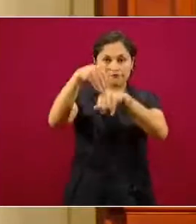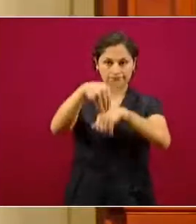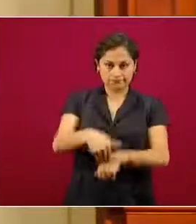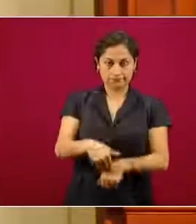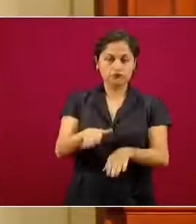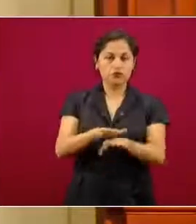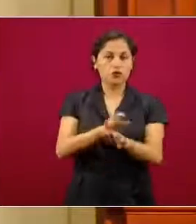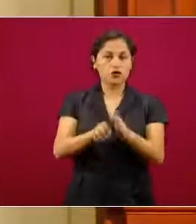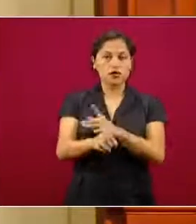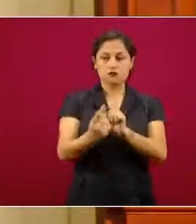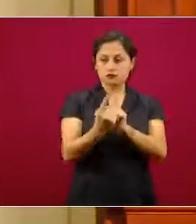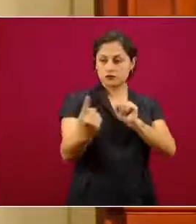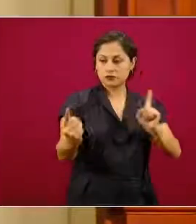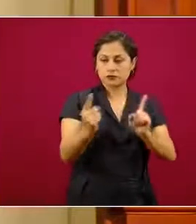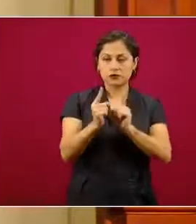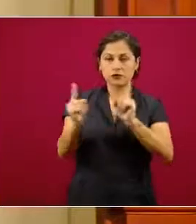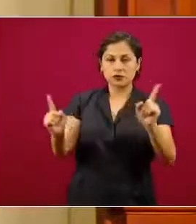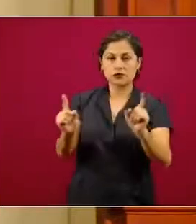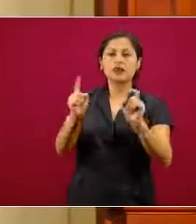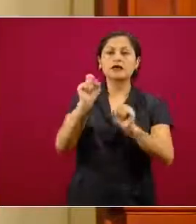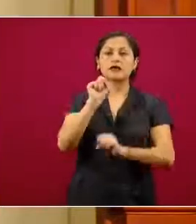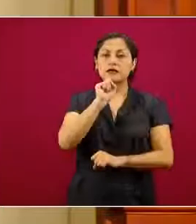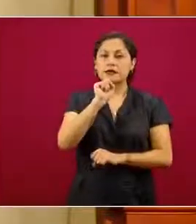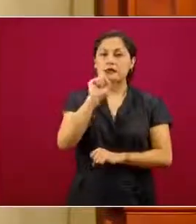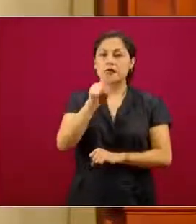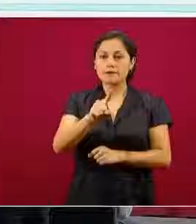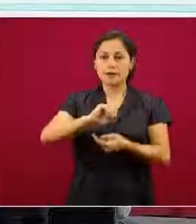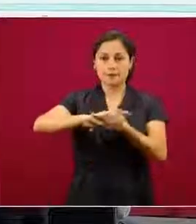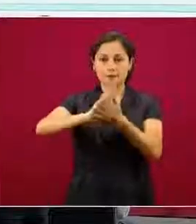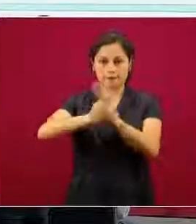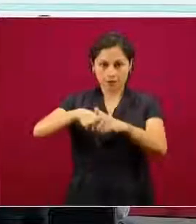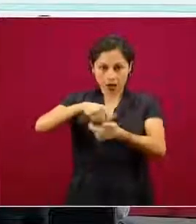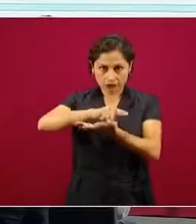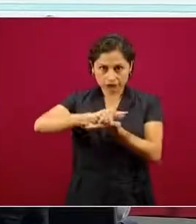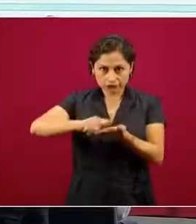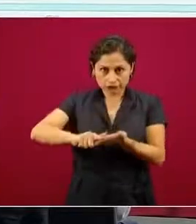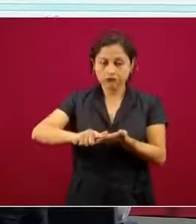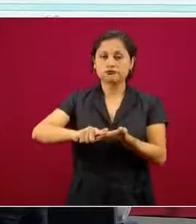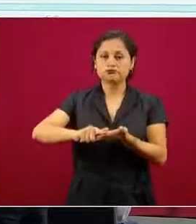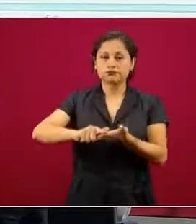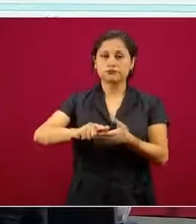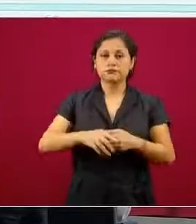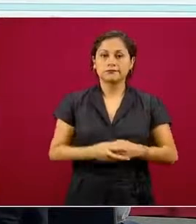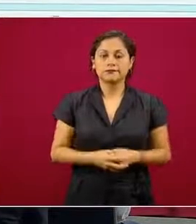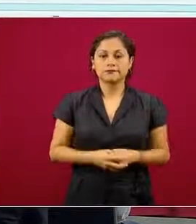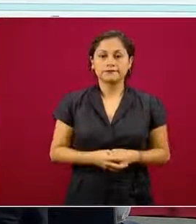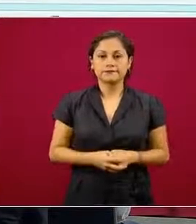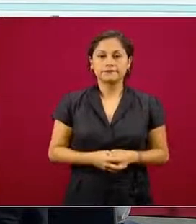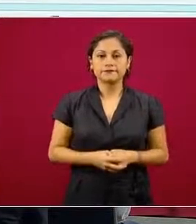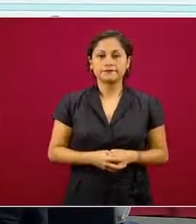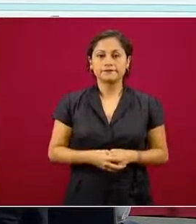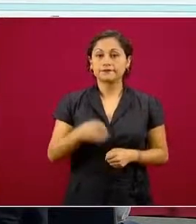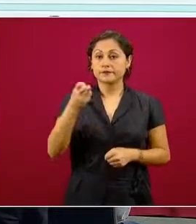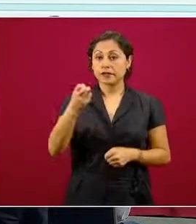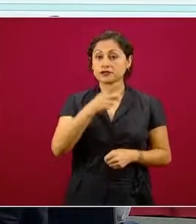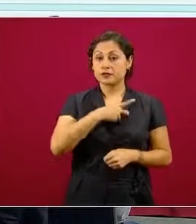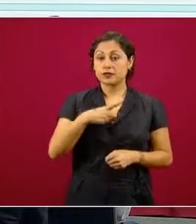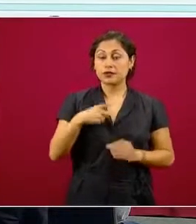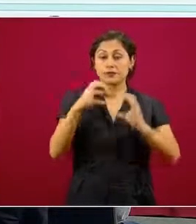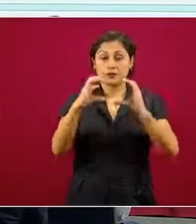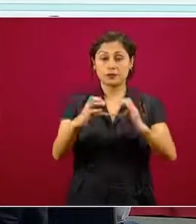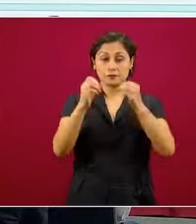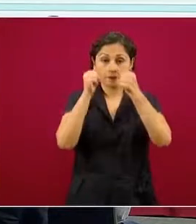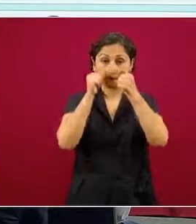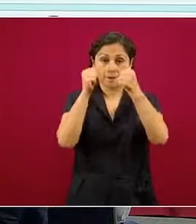distancia como la sanitización de manos y la cercanía entre las personas sea la menor dentro de los